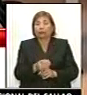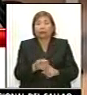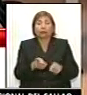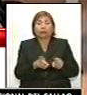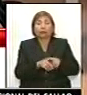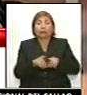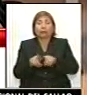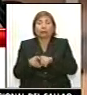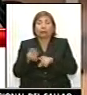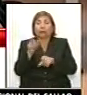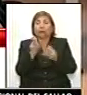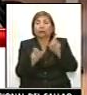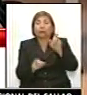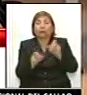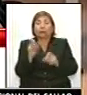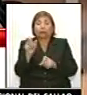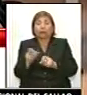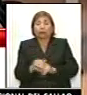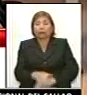como personas